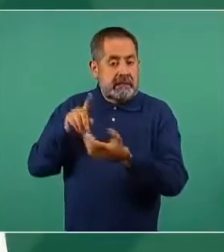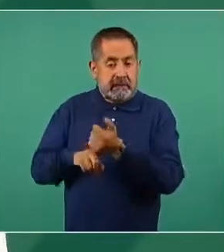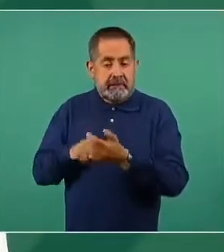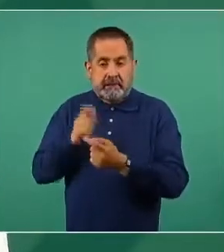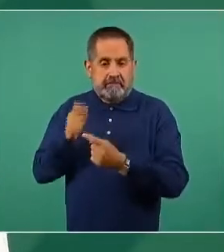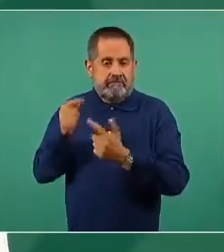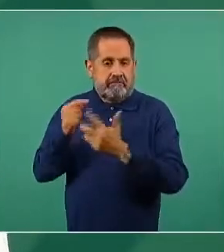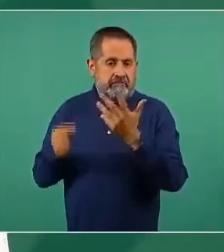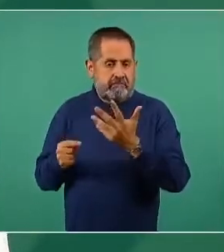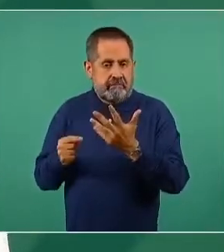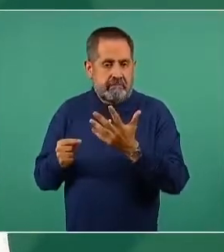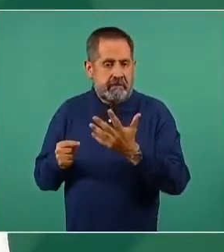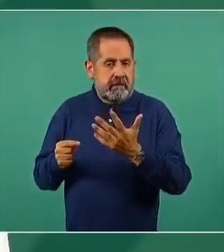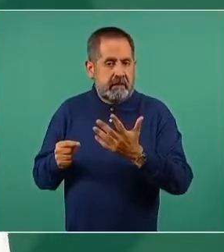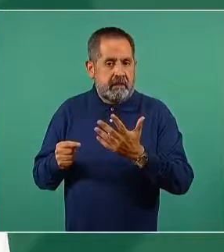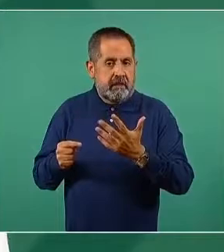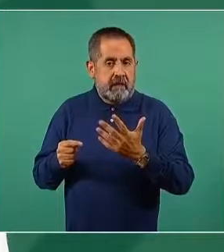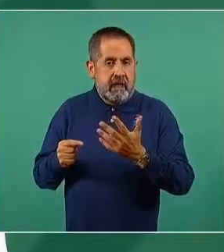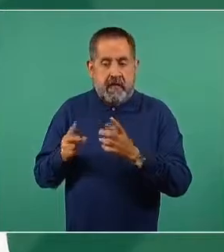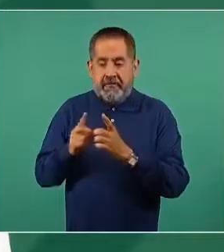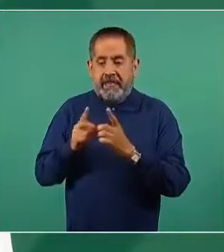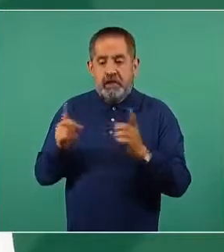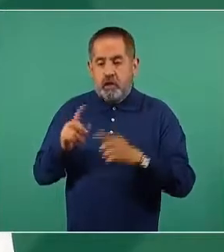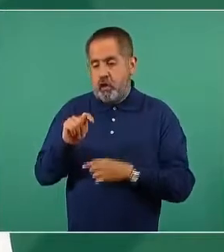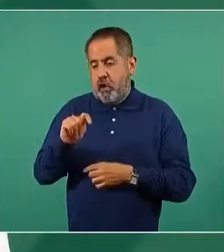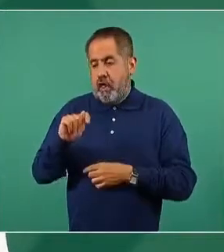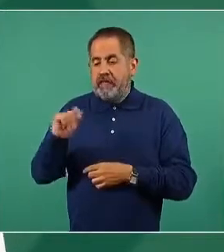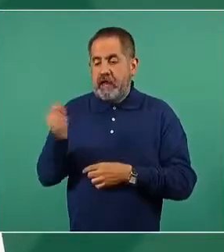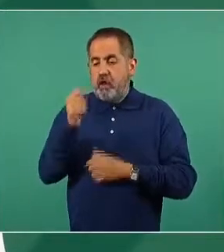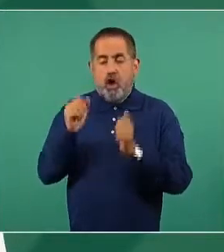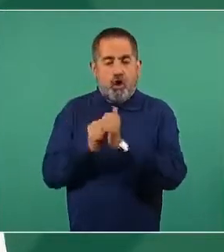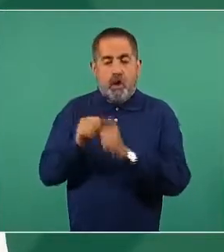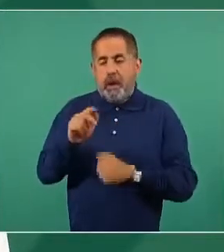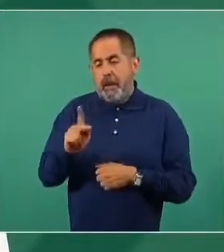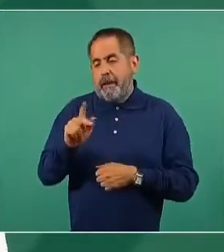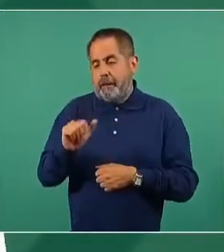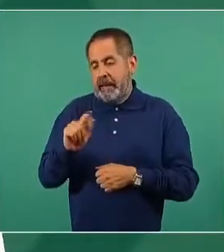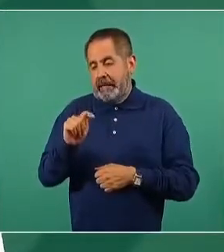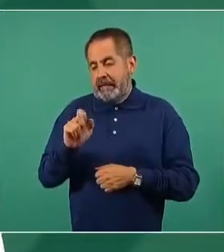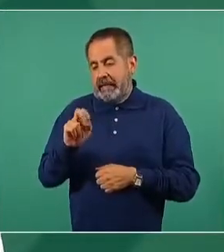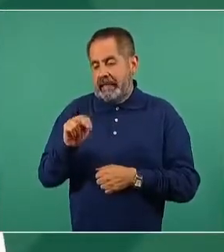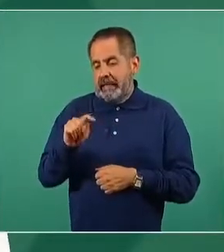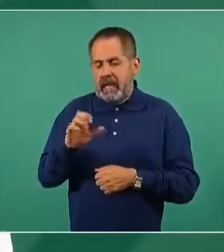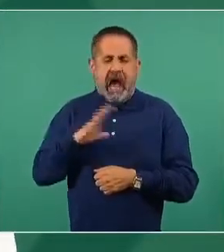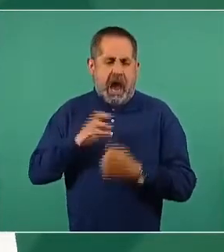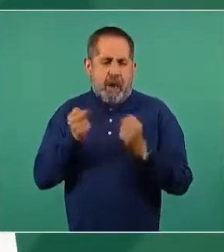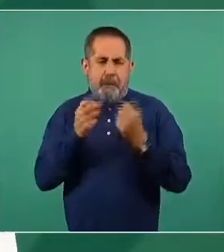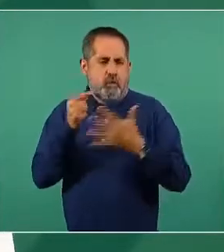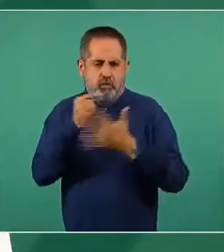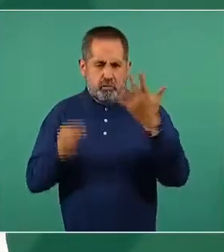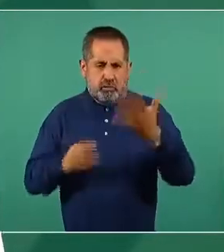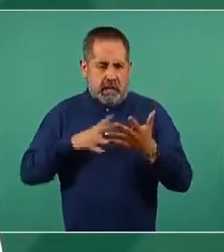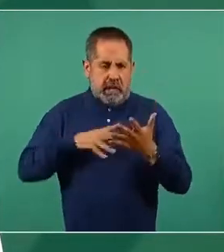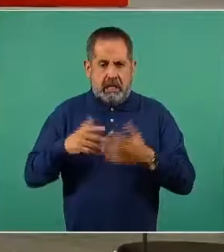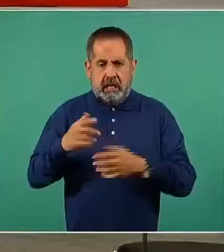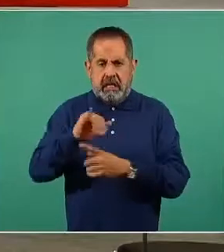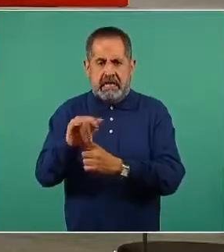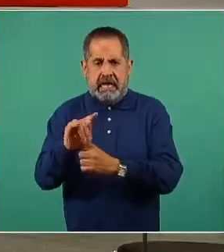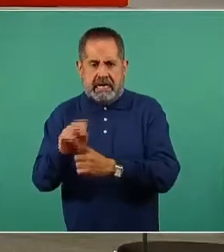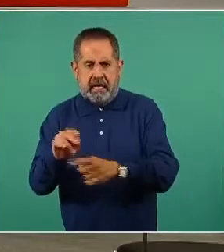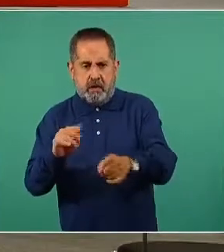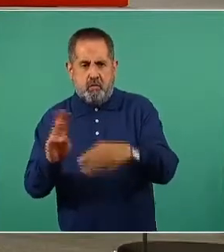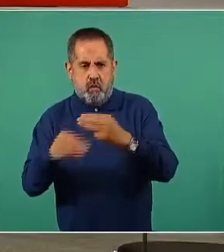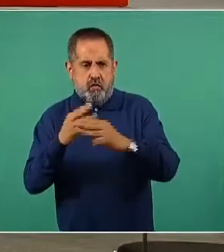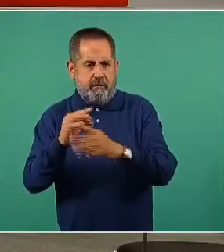entre otras cosas, desarrollos tecnológicos de patente. Entonces, no solo estos, siempre, aquí Janet Galindo de Mundo